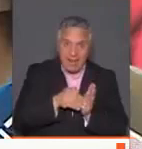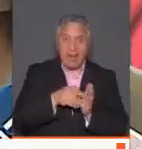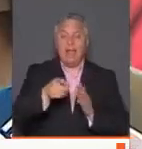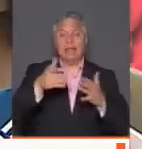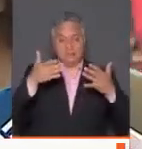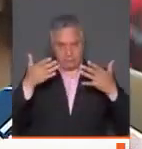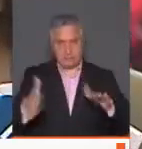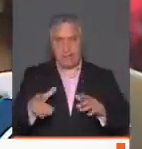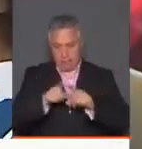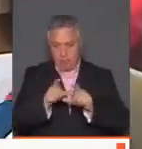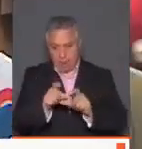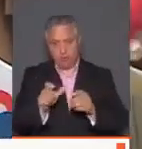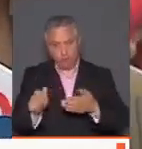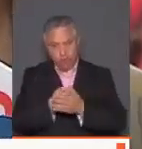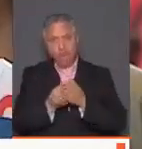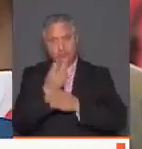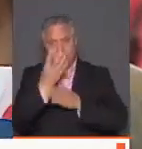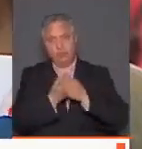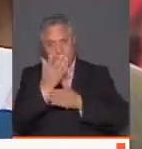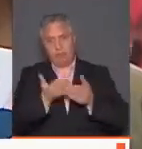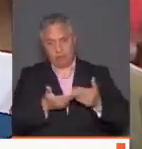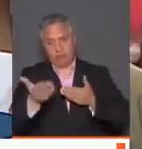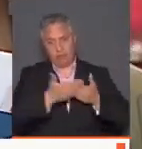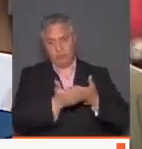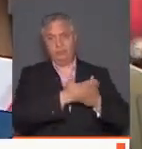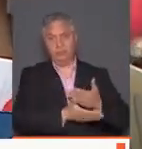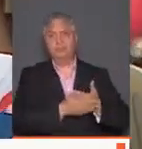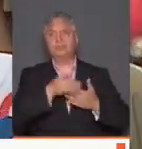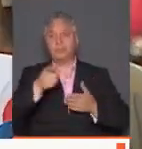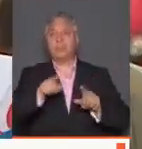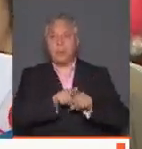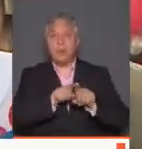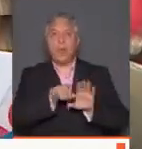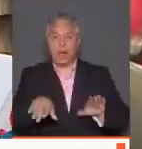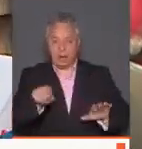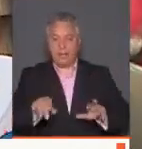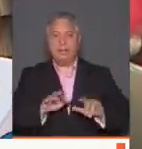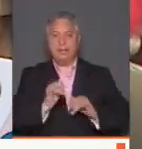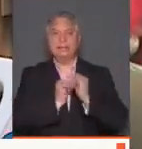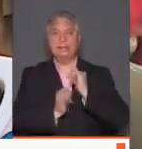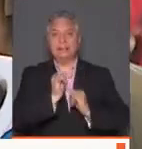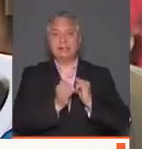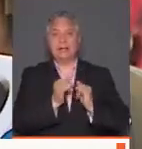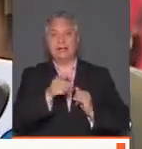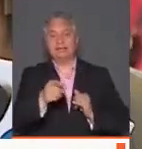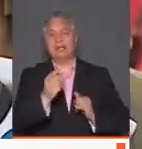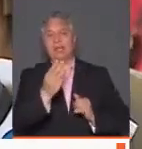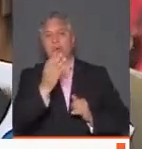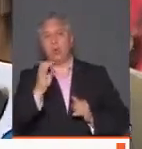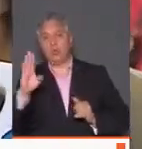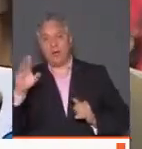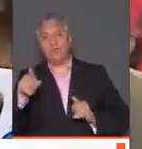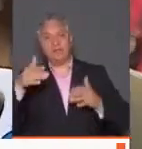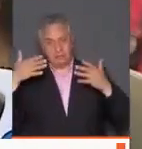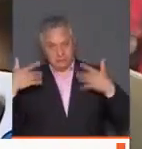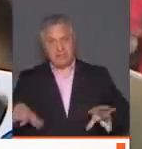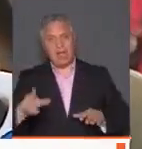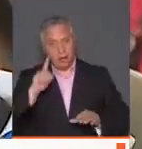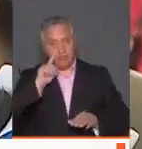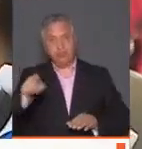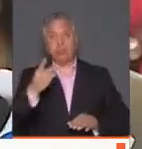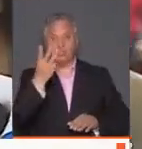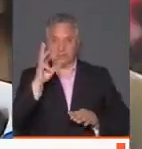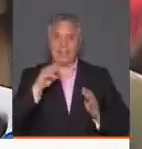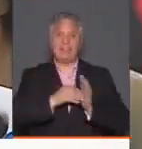un mes sacamos la plataforma web de las cédulas no vigentes y ya llevamos más de 30.000.